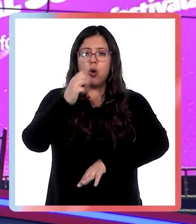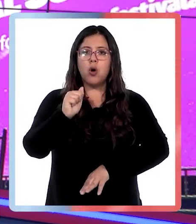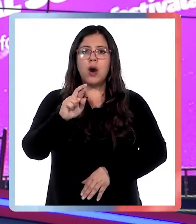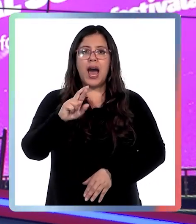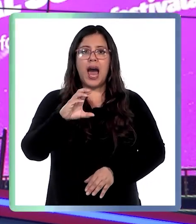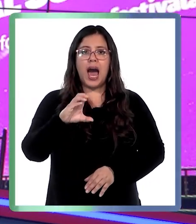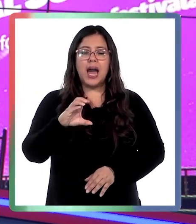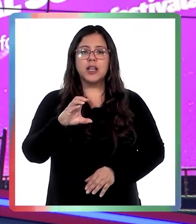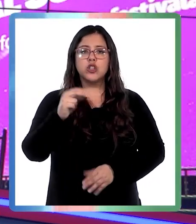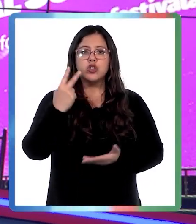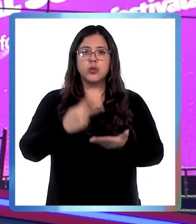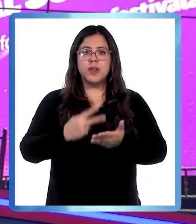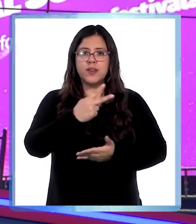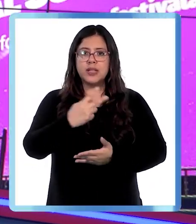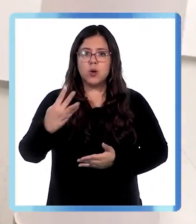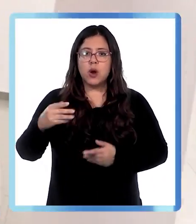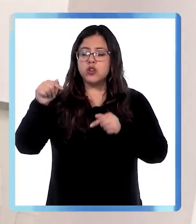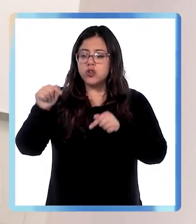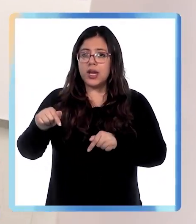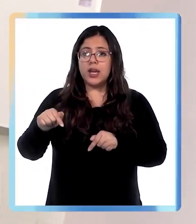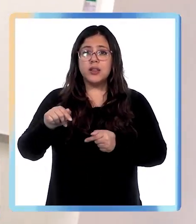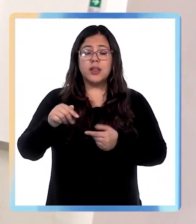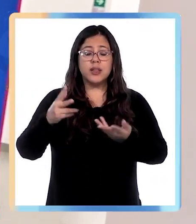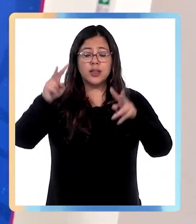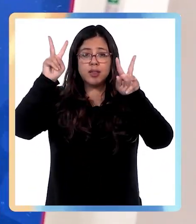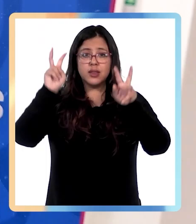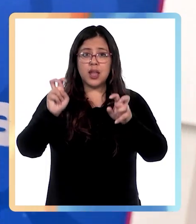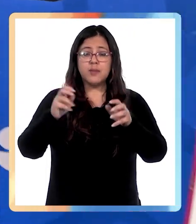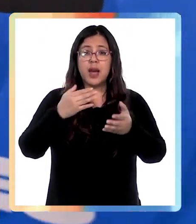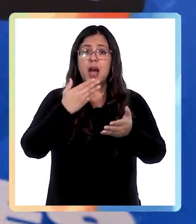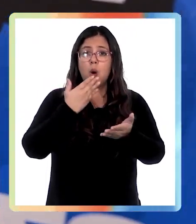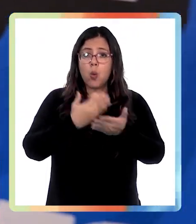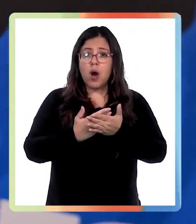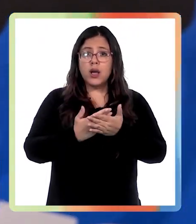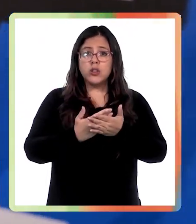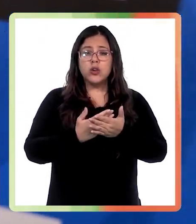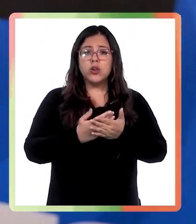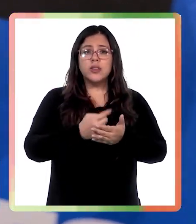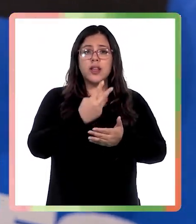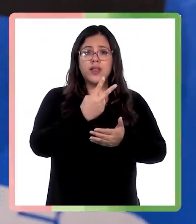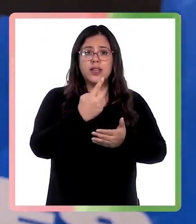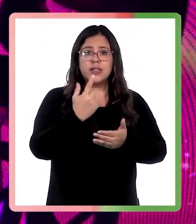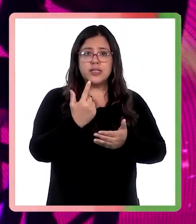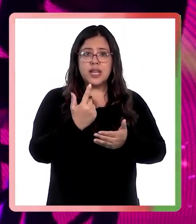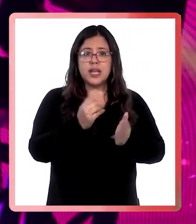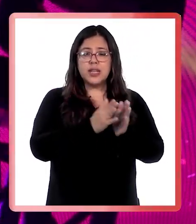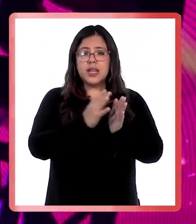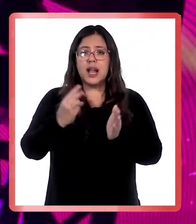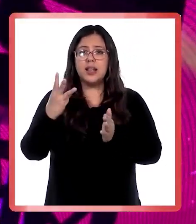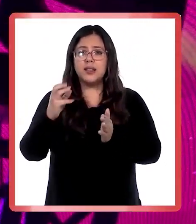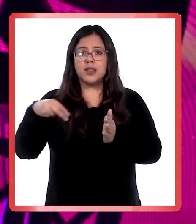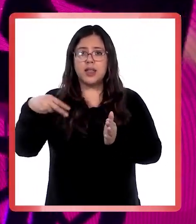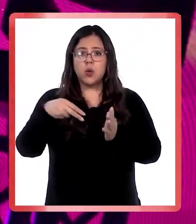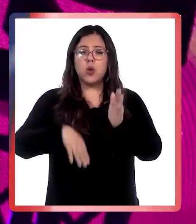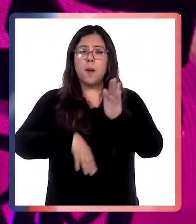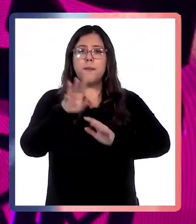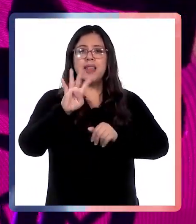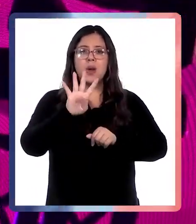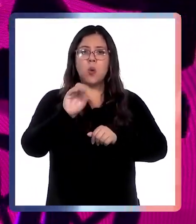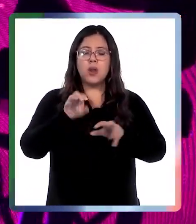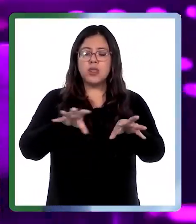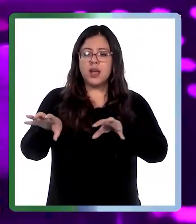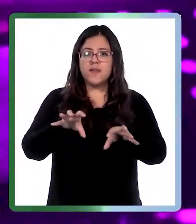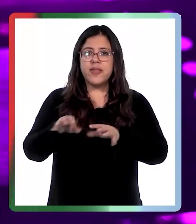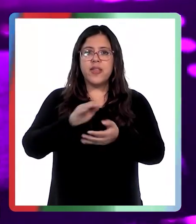ar 2024 este evento artístico se desarrollará entre el 27 y el 30 de junio contará con más de 40